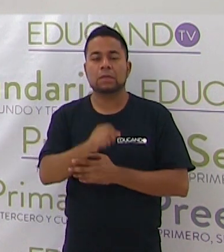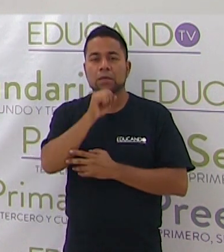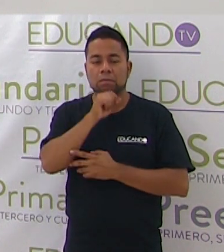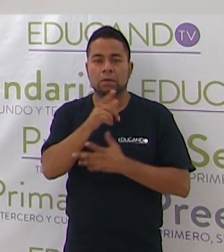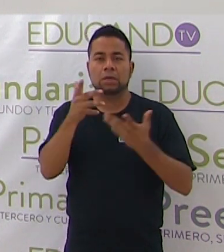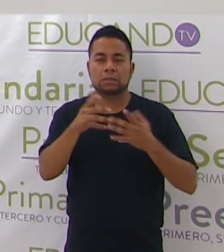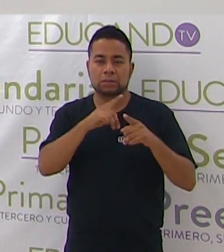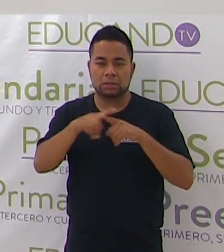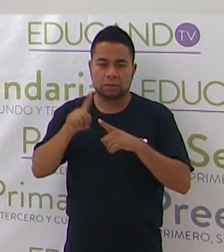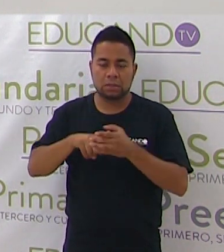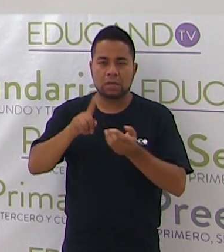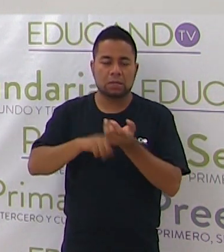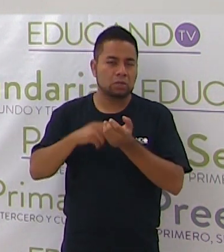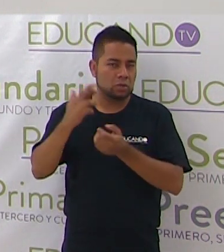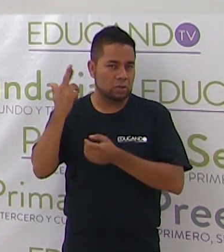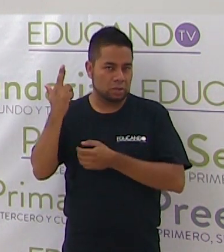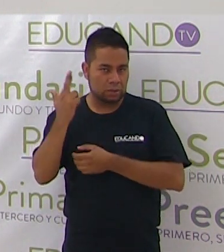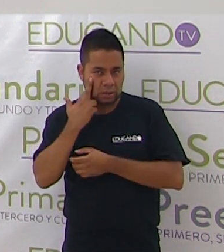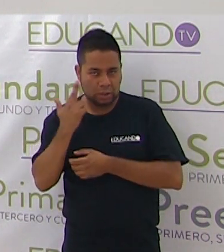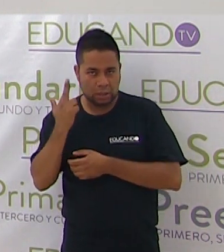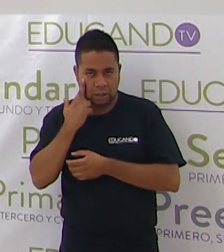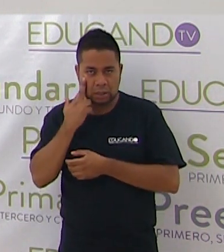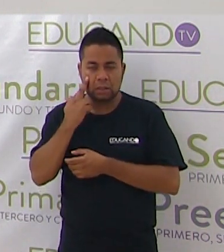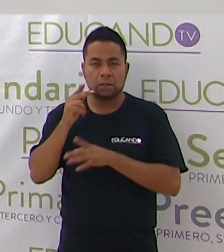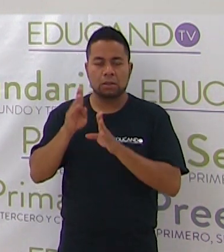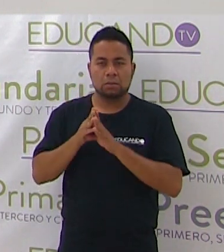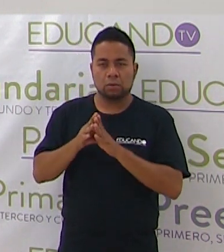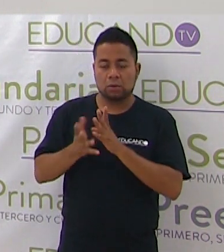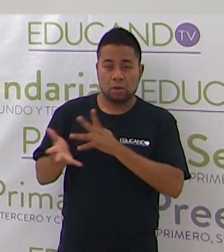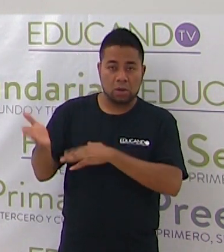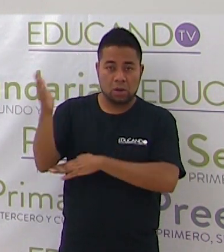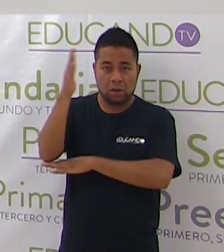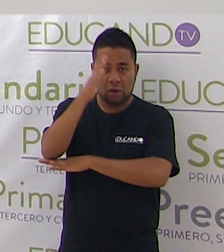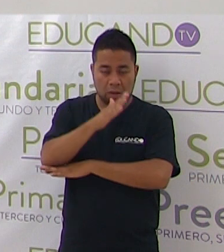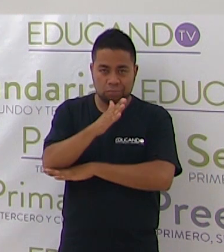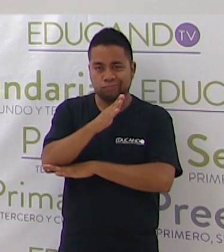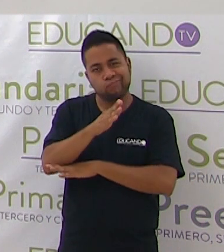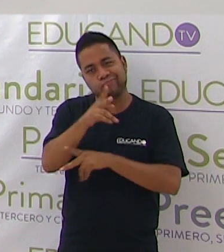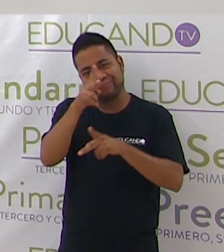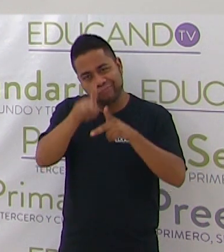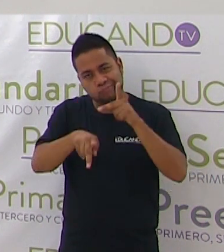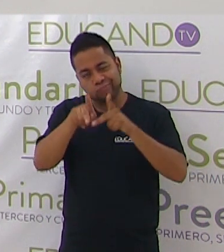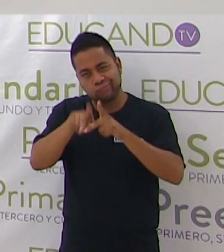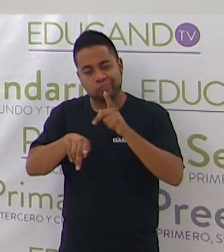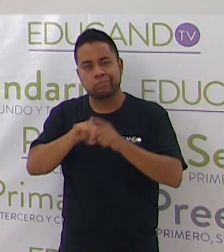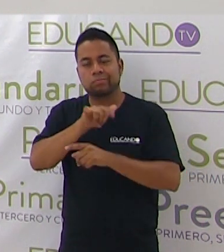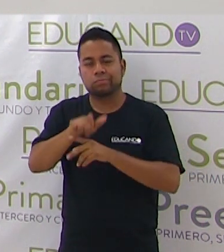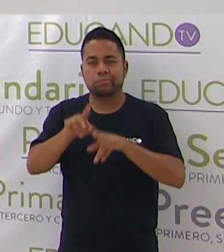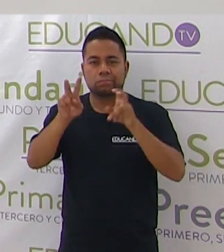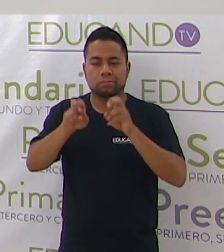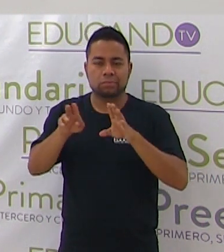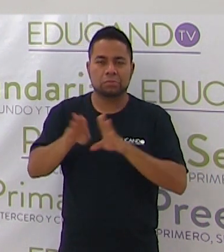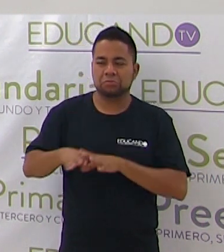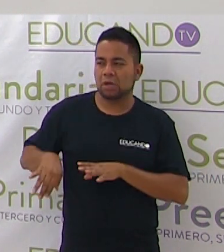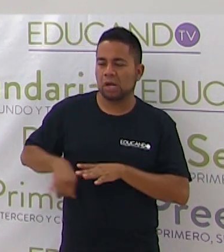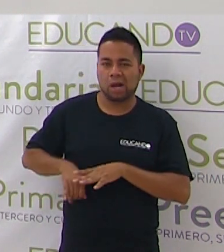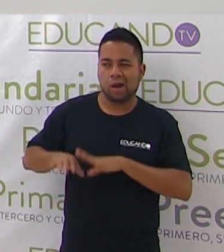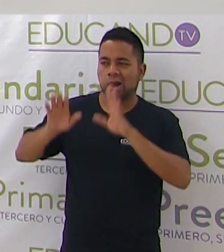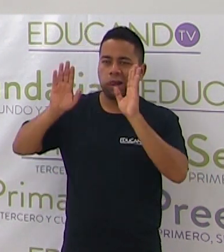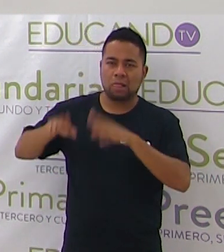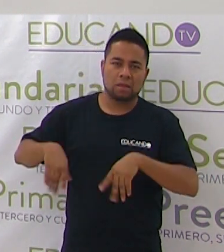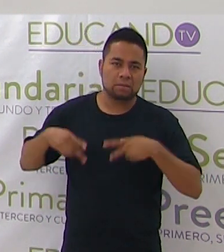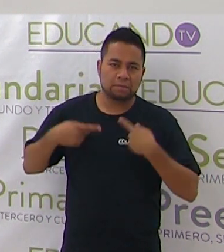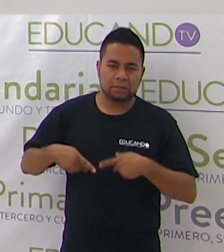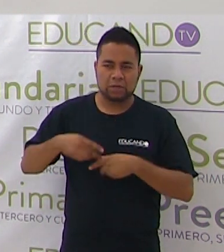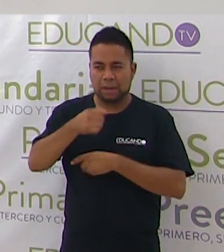hicieron anuncios en la radio, pero solo por un tiempo, ya que después el tema dejó de ser de interés para los